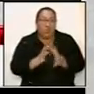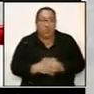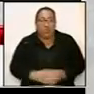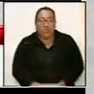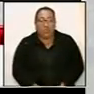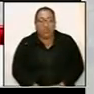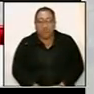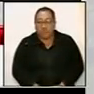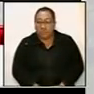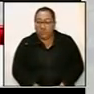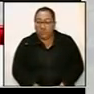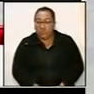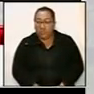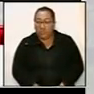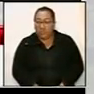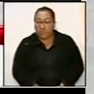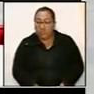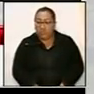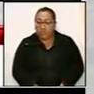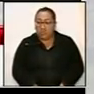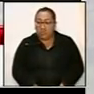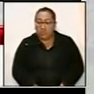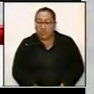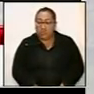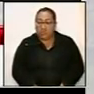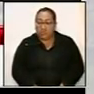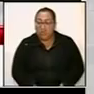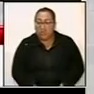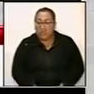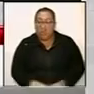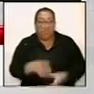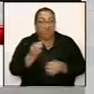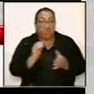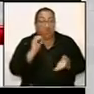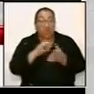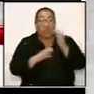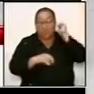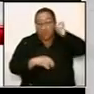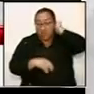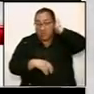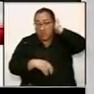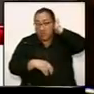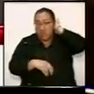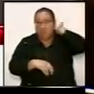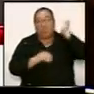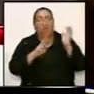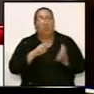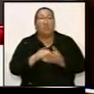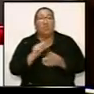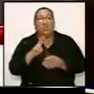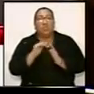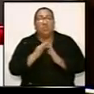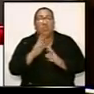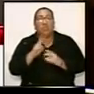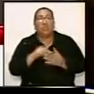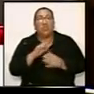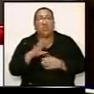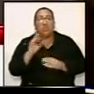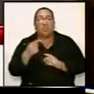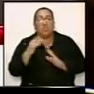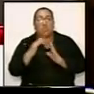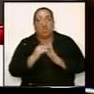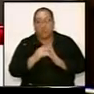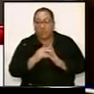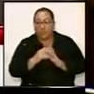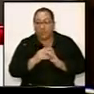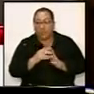El presupuesto aumenta del 2017 al 2018, se pasó de 2.2 millones a 2.5 mil millones